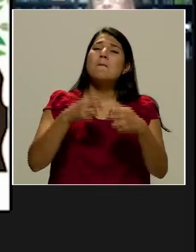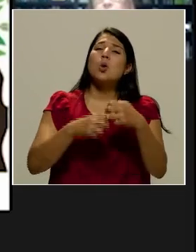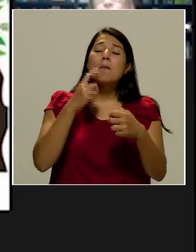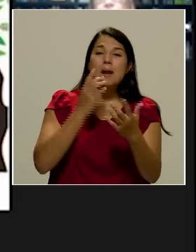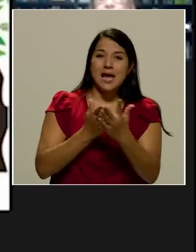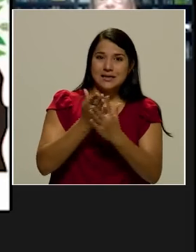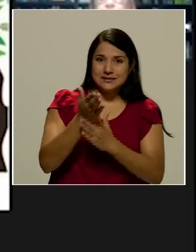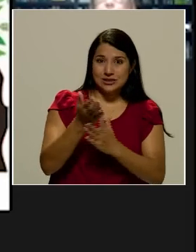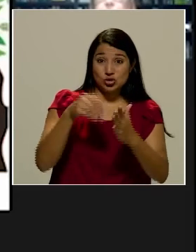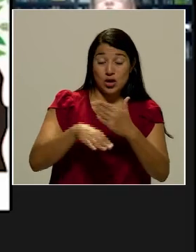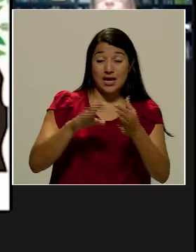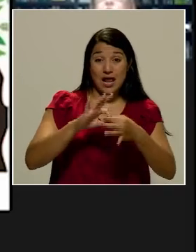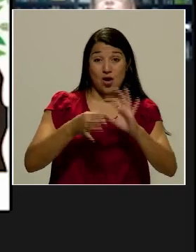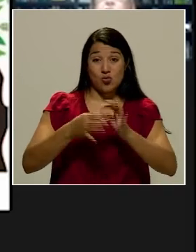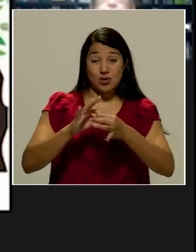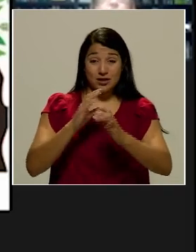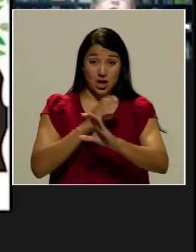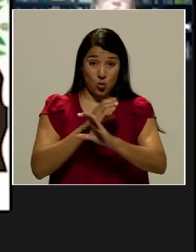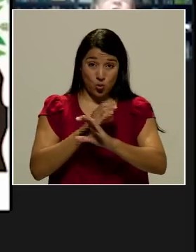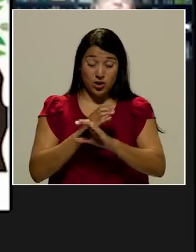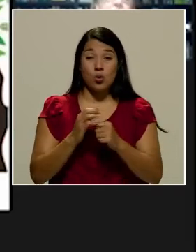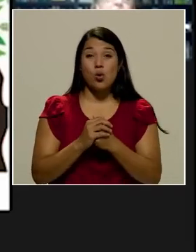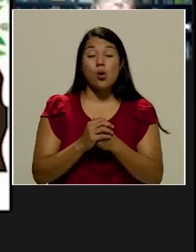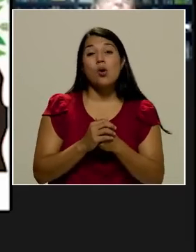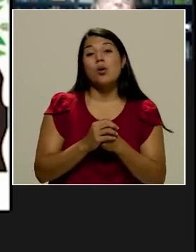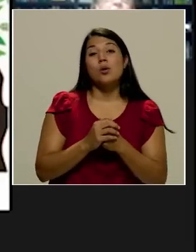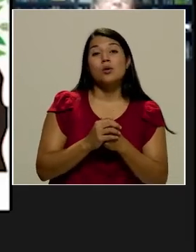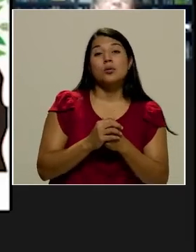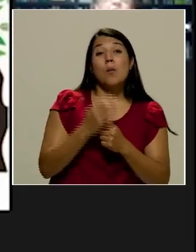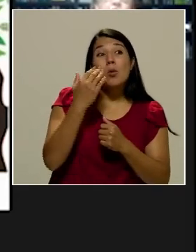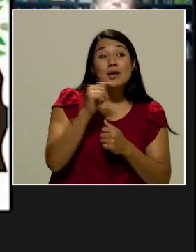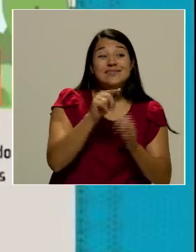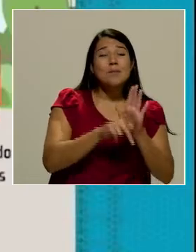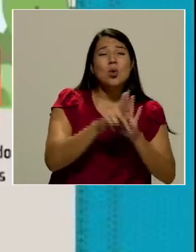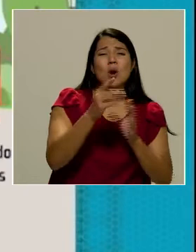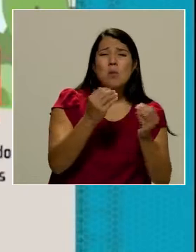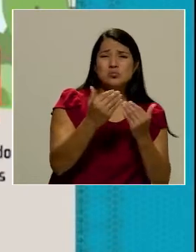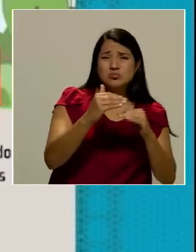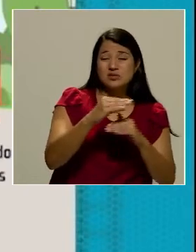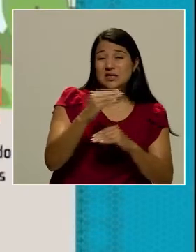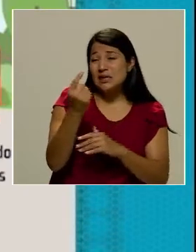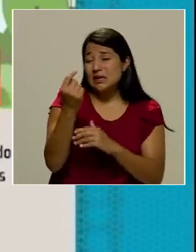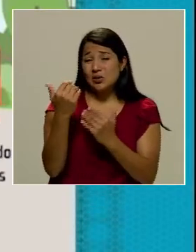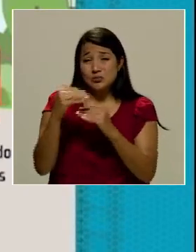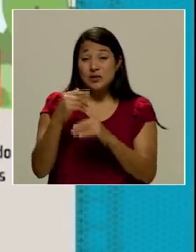no solamente por la limitación del programa, sino también por las limitaciones económicas que tiene el mismo programa, ¿verdad? Según datos del INEC,